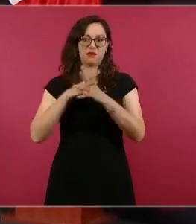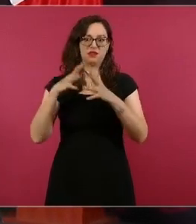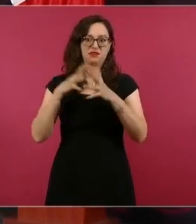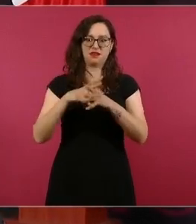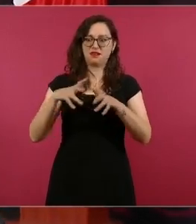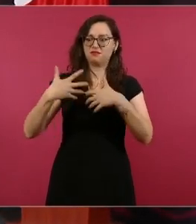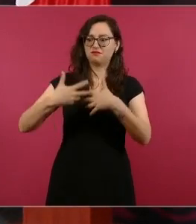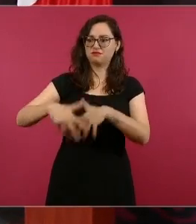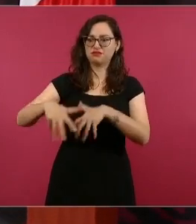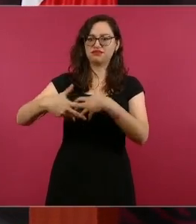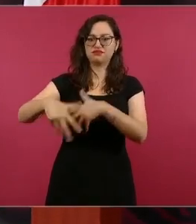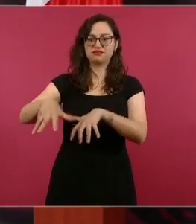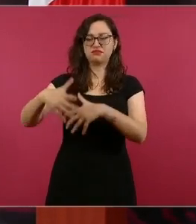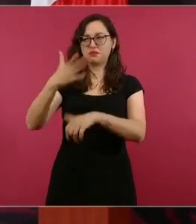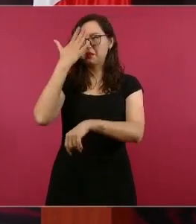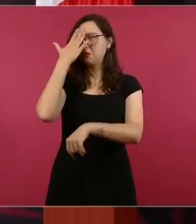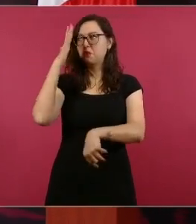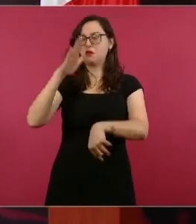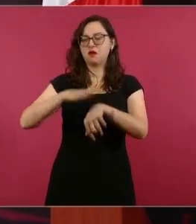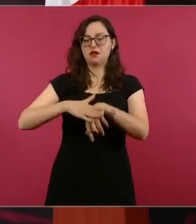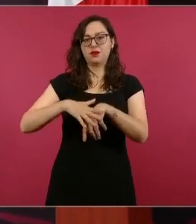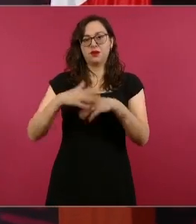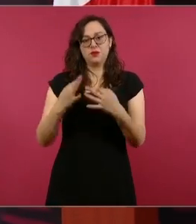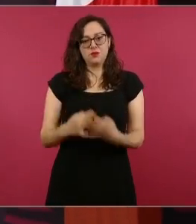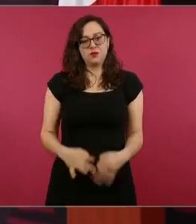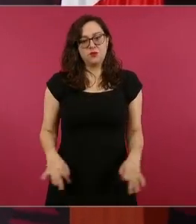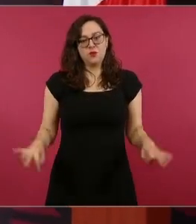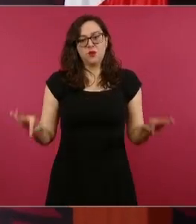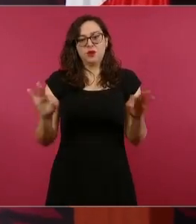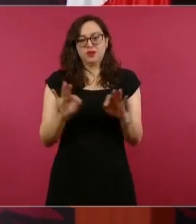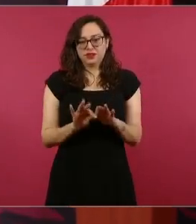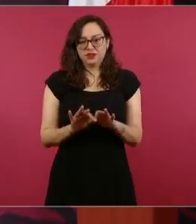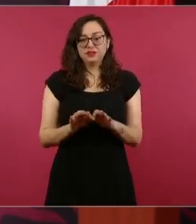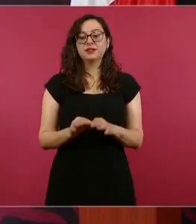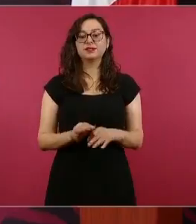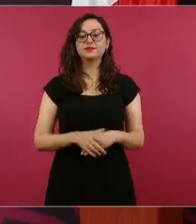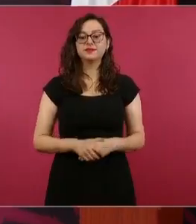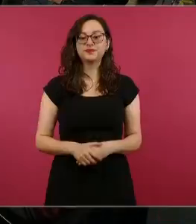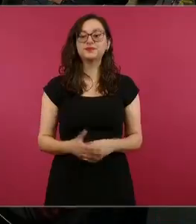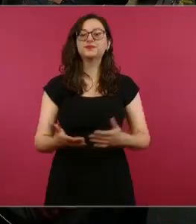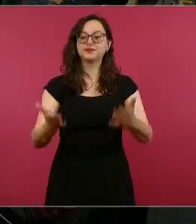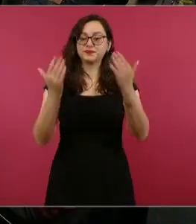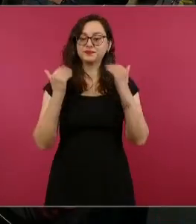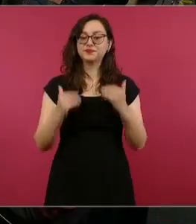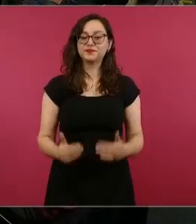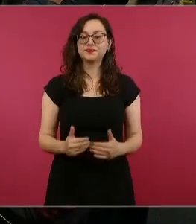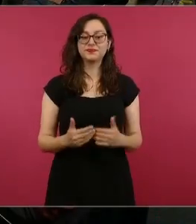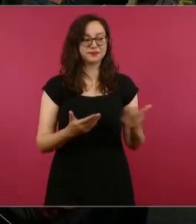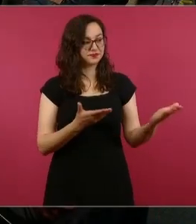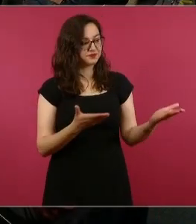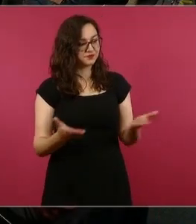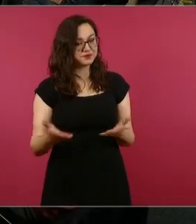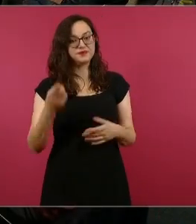en la conmemoración de la batalla de Puebla. Ahora sí, vamos,